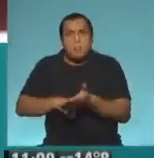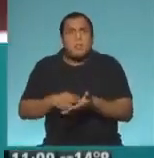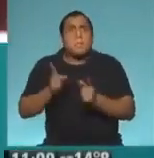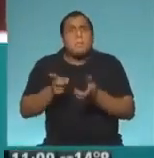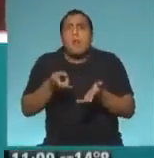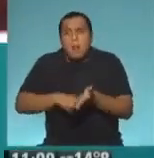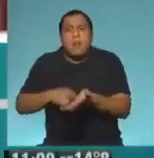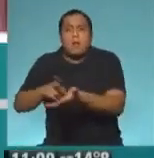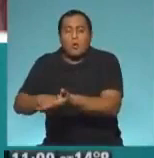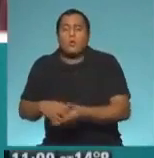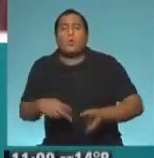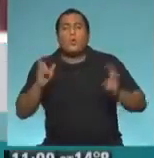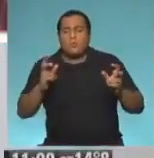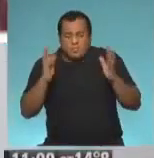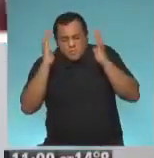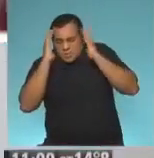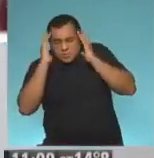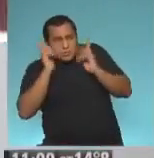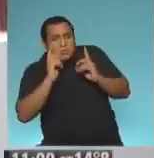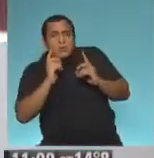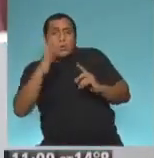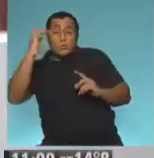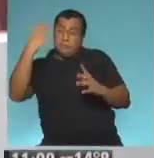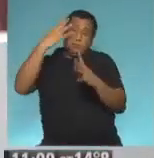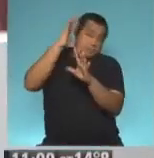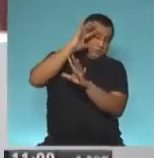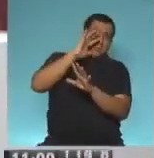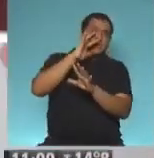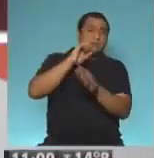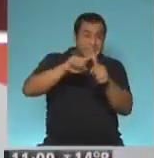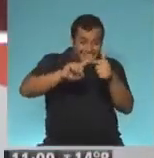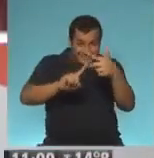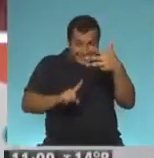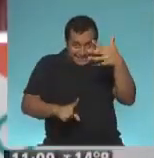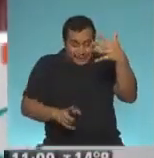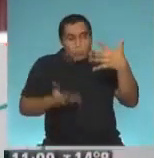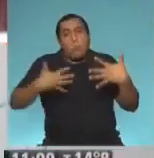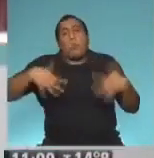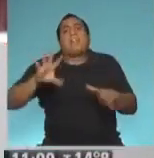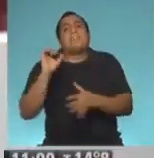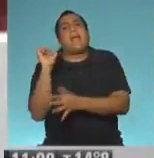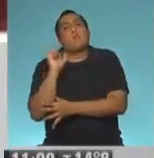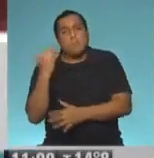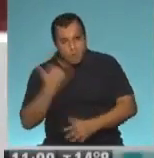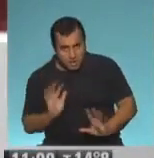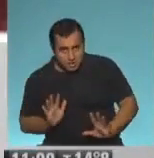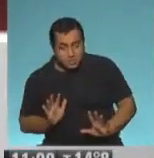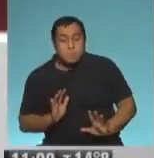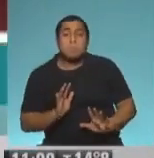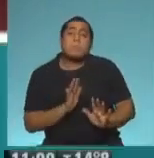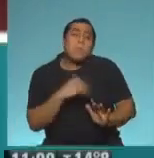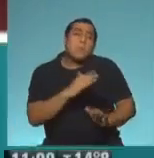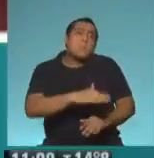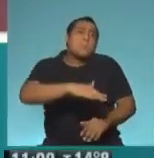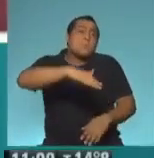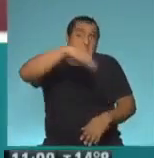ciertos ruidos o texturas o luces y que eso desencadene a veces episodios de desregulación, ¿no? Y ya cuando son más